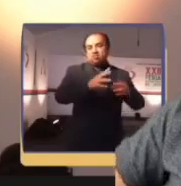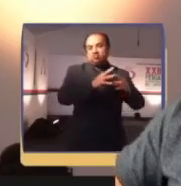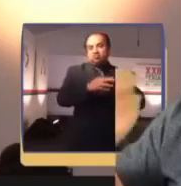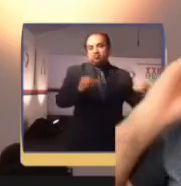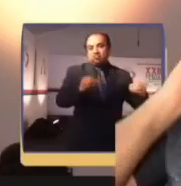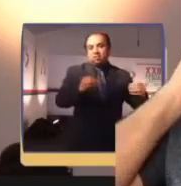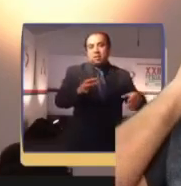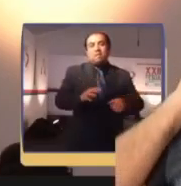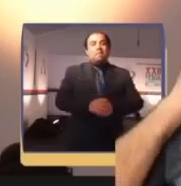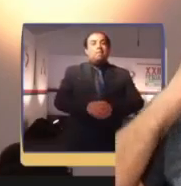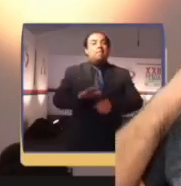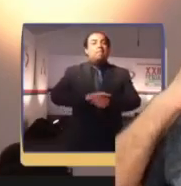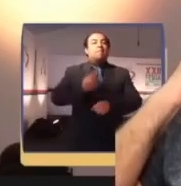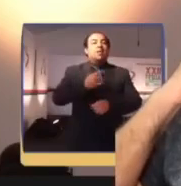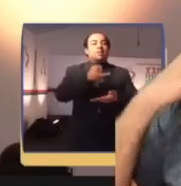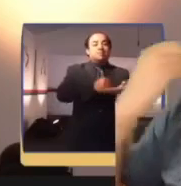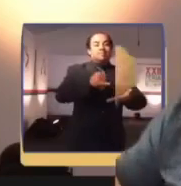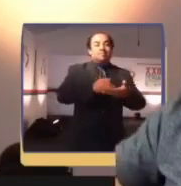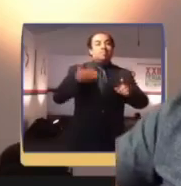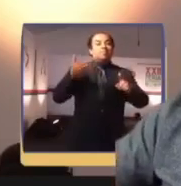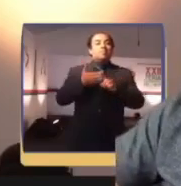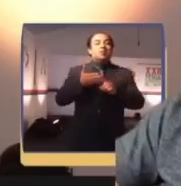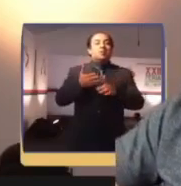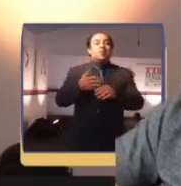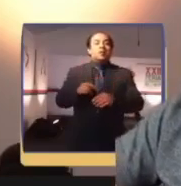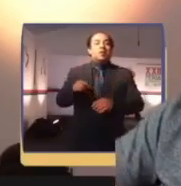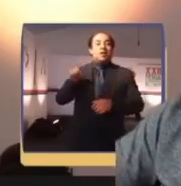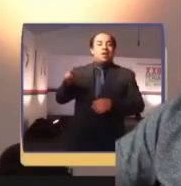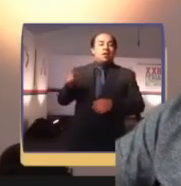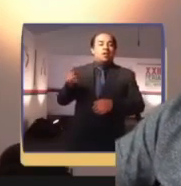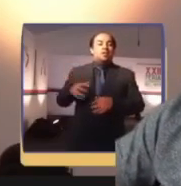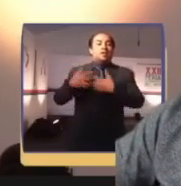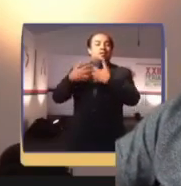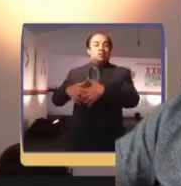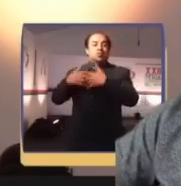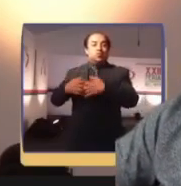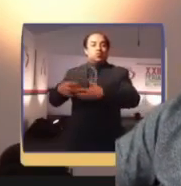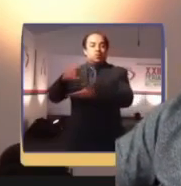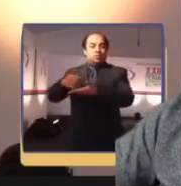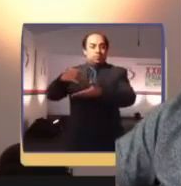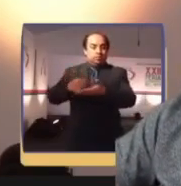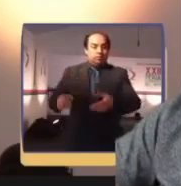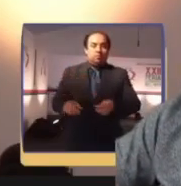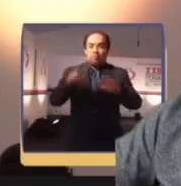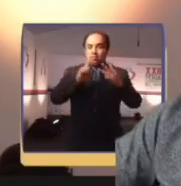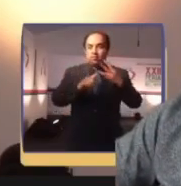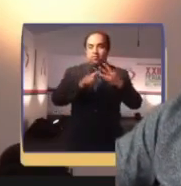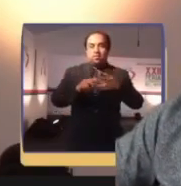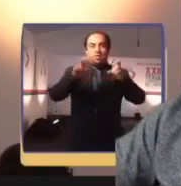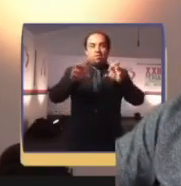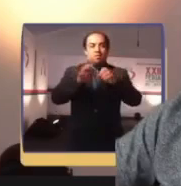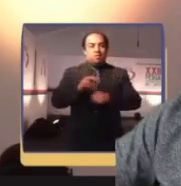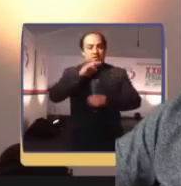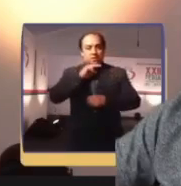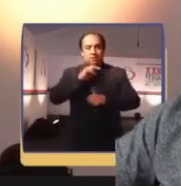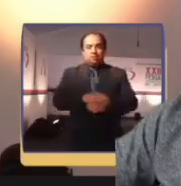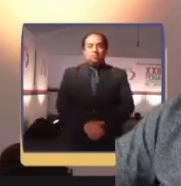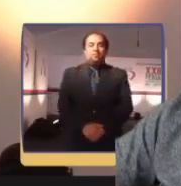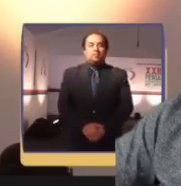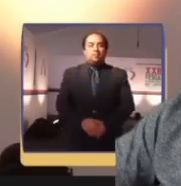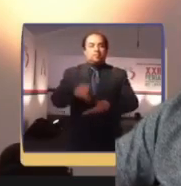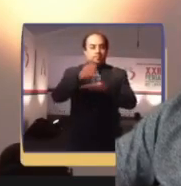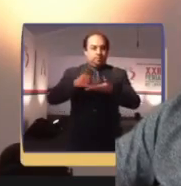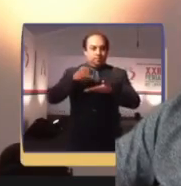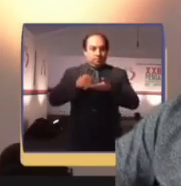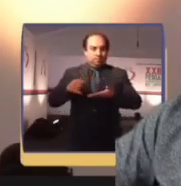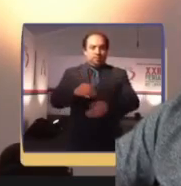la producción se centró principalmente en la agroindustria tercer elemento preocupante del